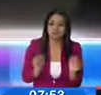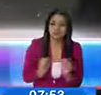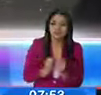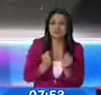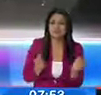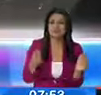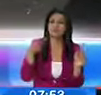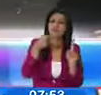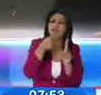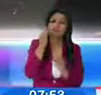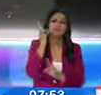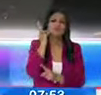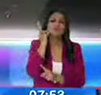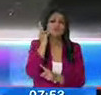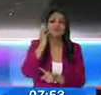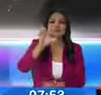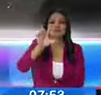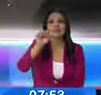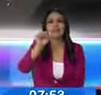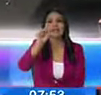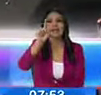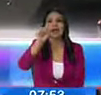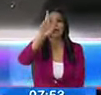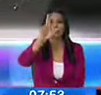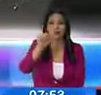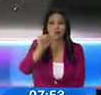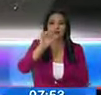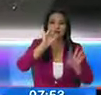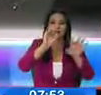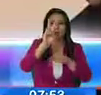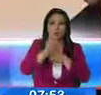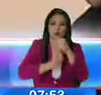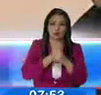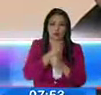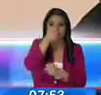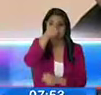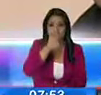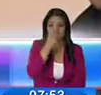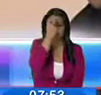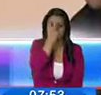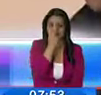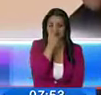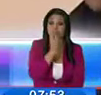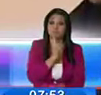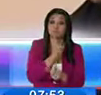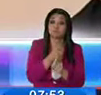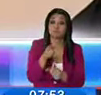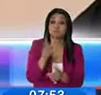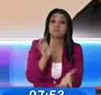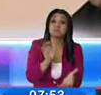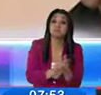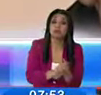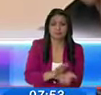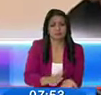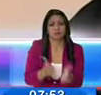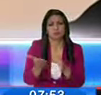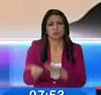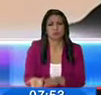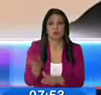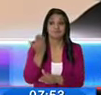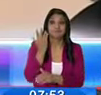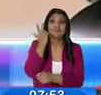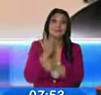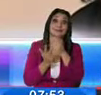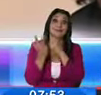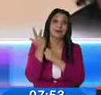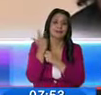señora Laura de 72 años, una mujer no vidente, que a pesar de haber perdido a su esposo hace